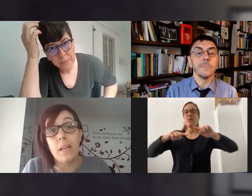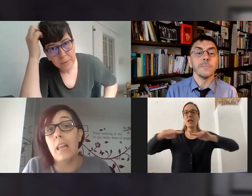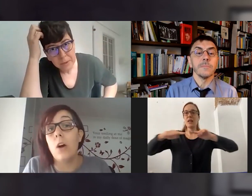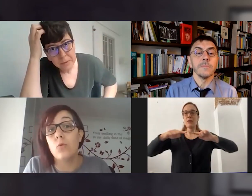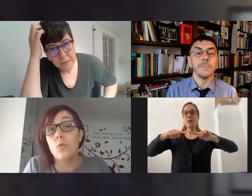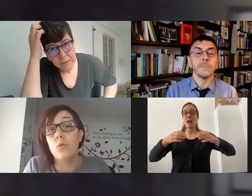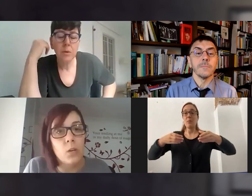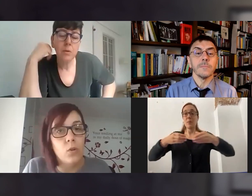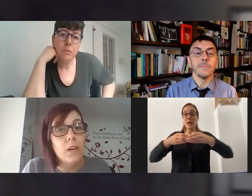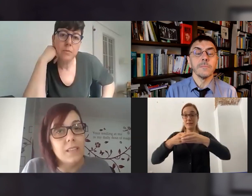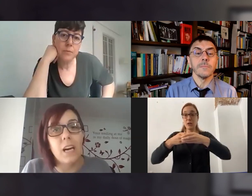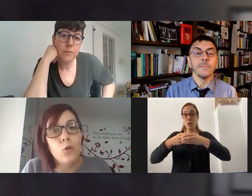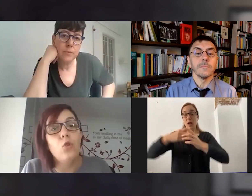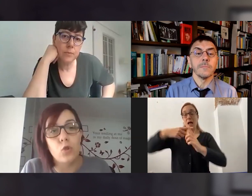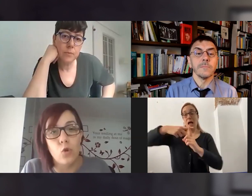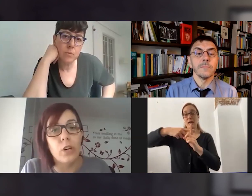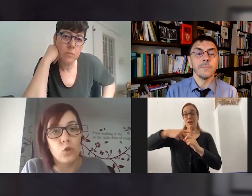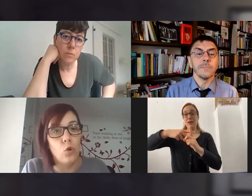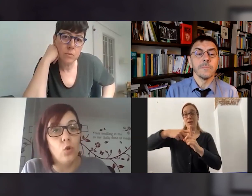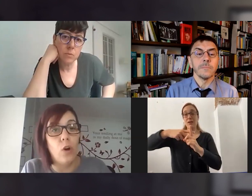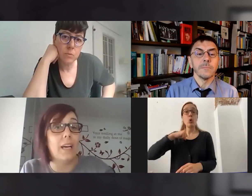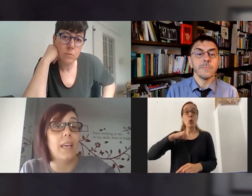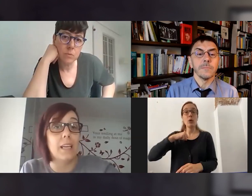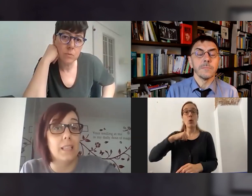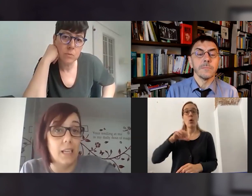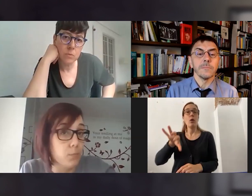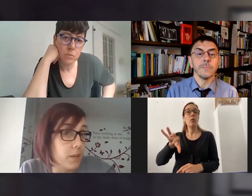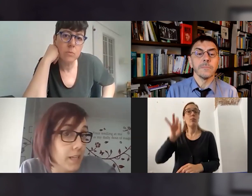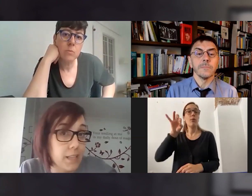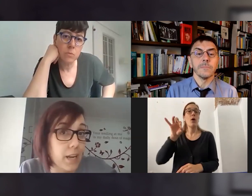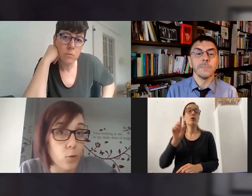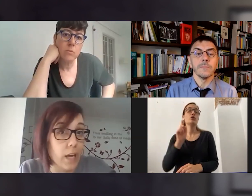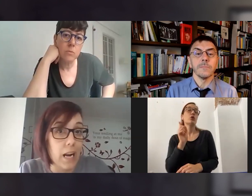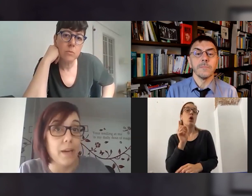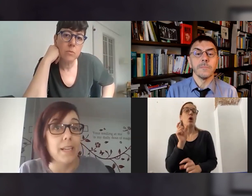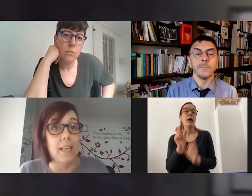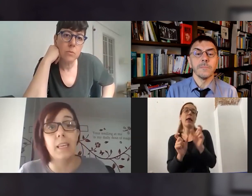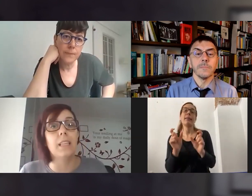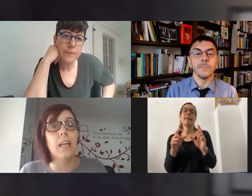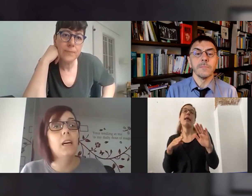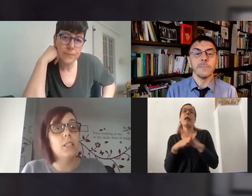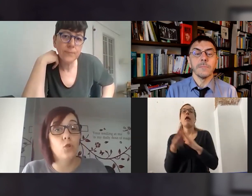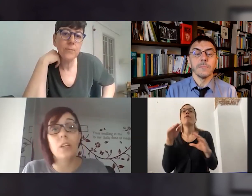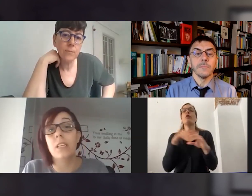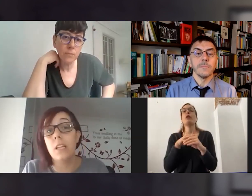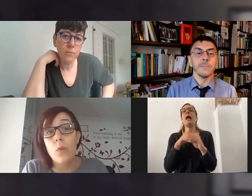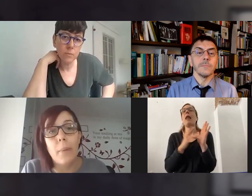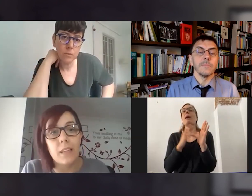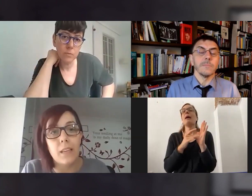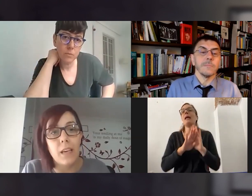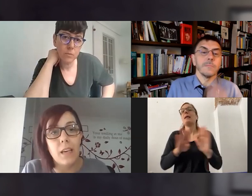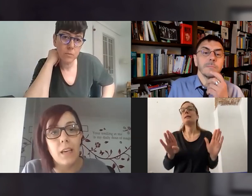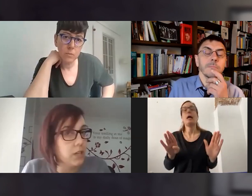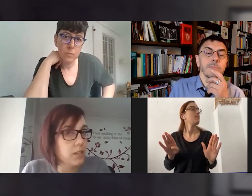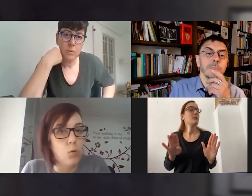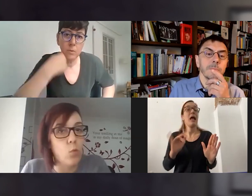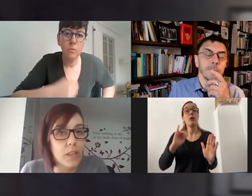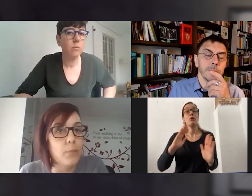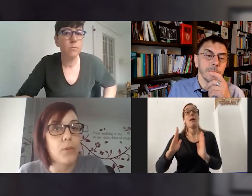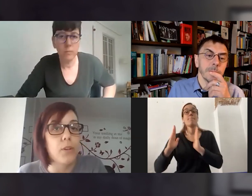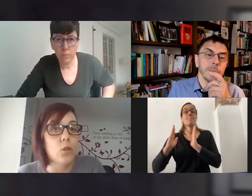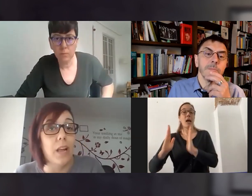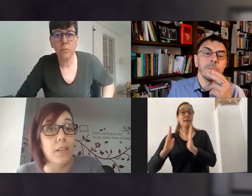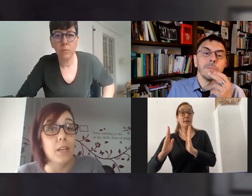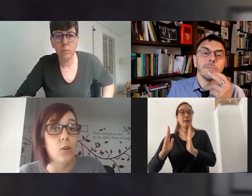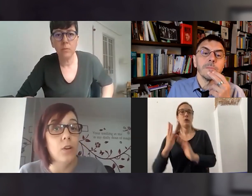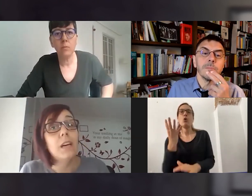a nivel autonómico, ya no lo escoge solo aquella gente que entra a votar a la página y ya está, sino que tiene una parte ya, un 30 o